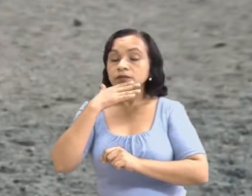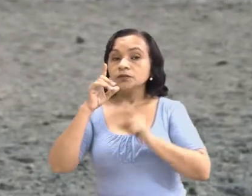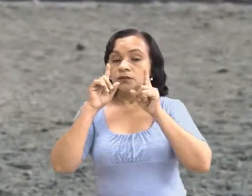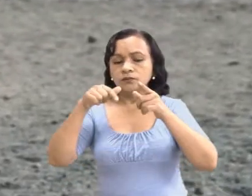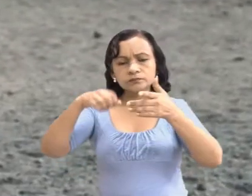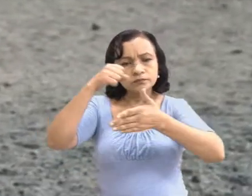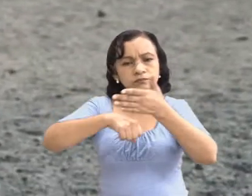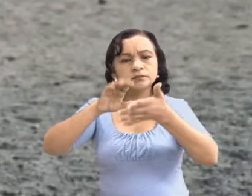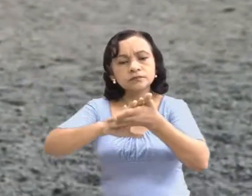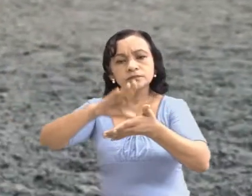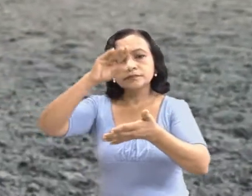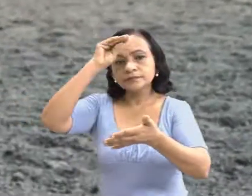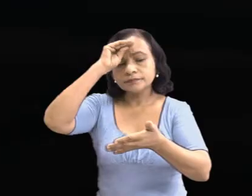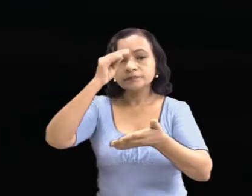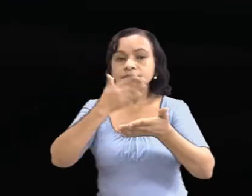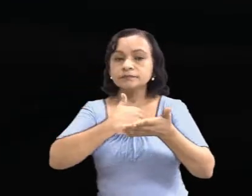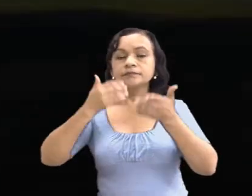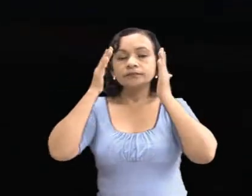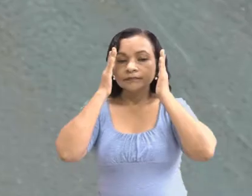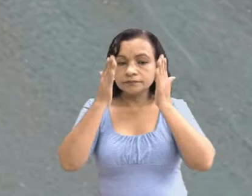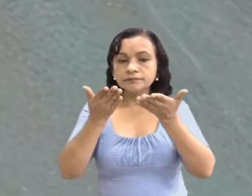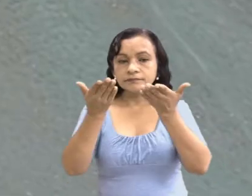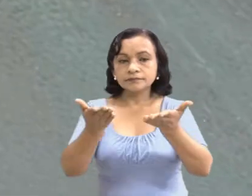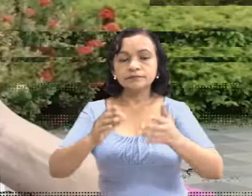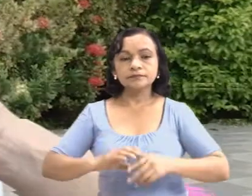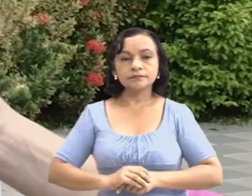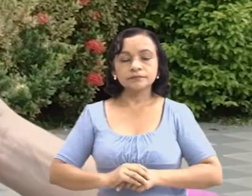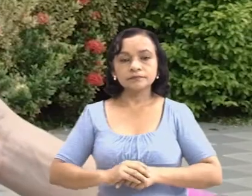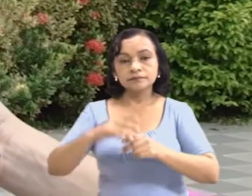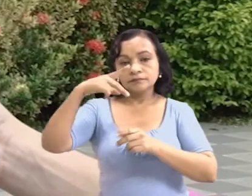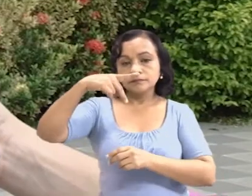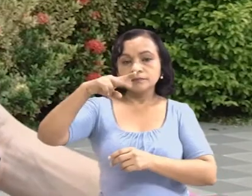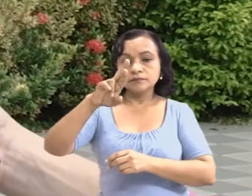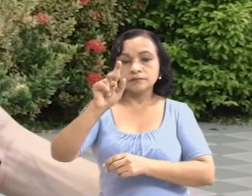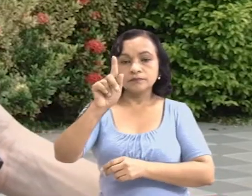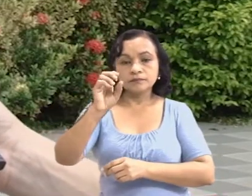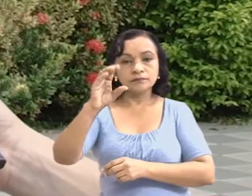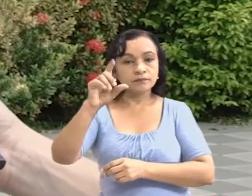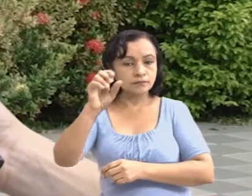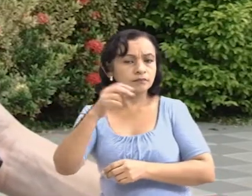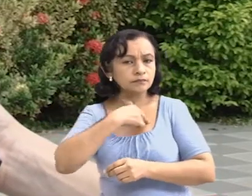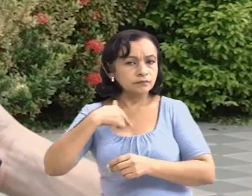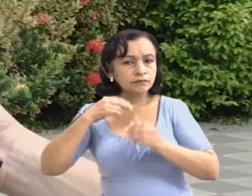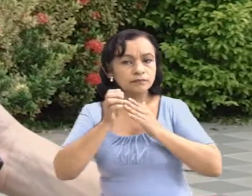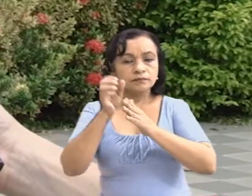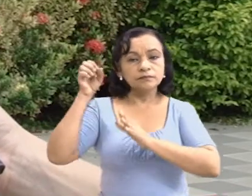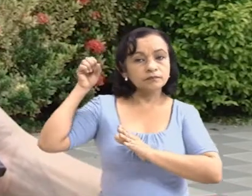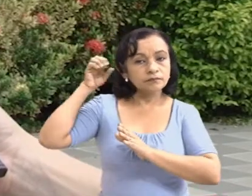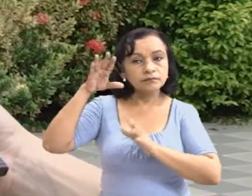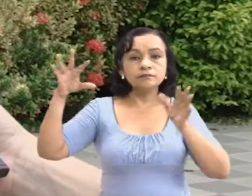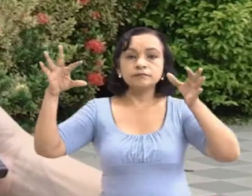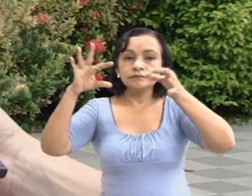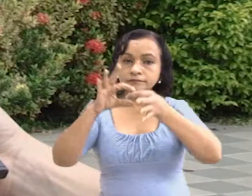hoy fortalecen sus conocimientos para brindar un mejor servicio. Es un protocolo, estamos siguiendo un protocolo con el